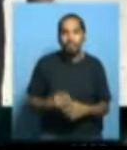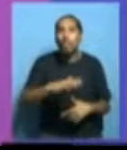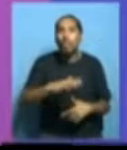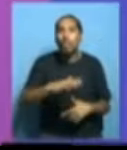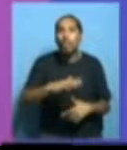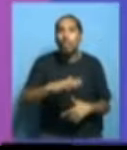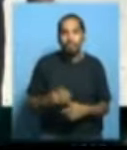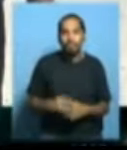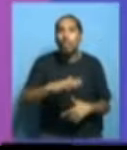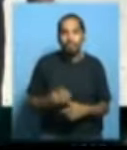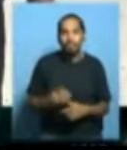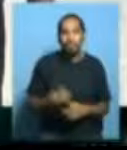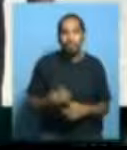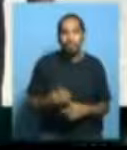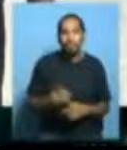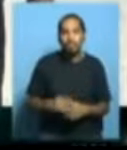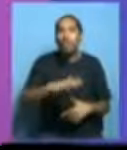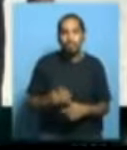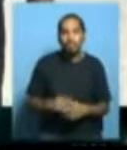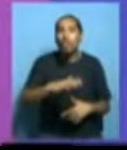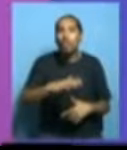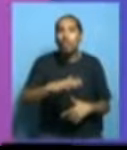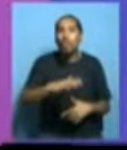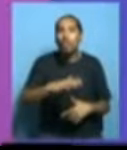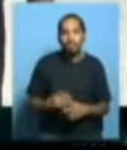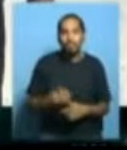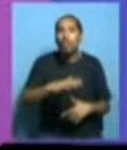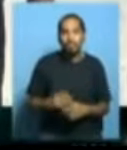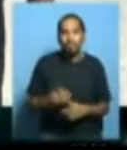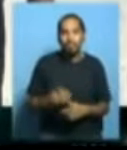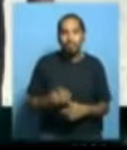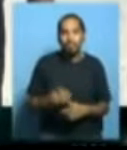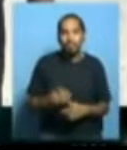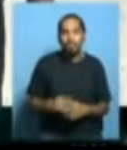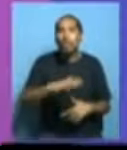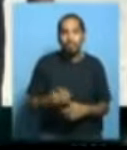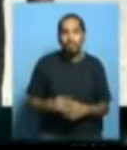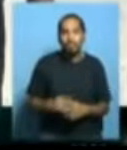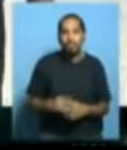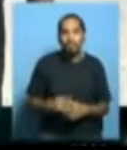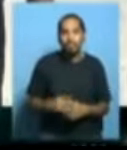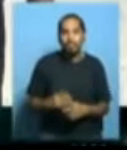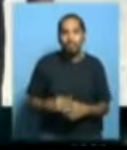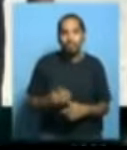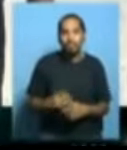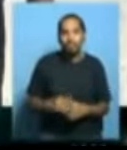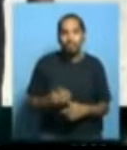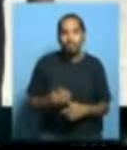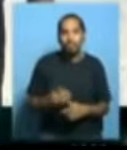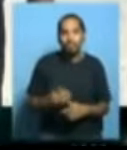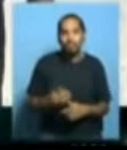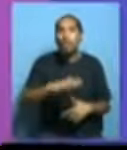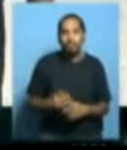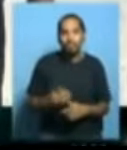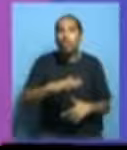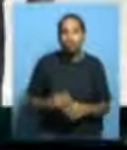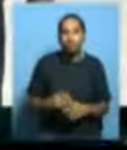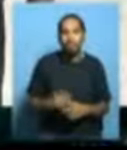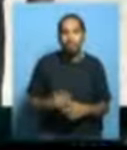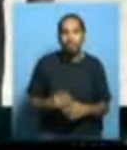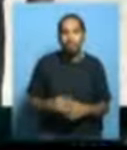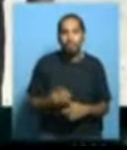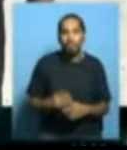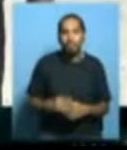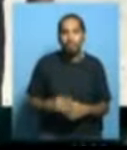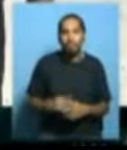compleja por el tema de esto de la pérdida del gas, pero también por el impacto, porque fue fuerte. Señora, vemos que ustedes estaban preocupadas.